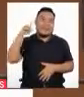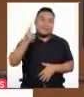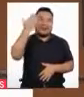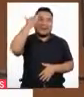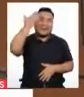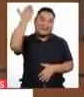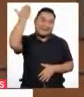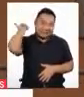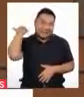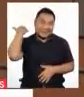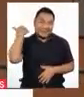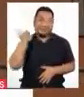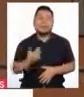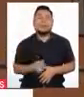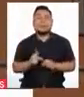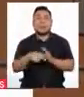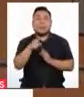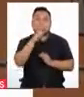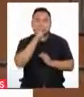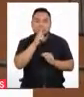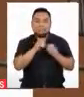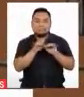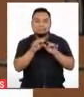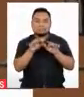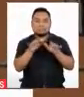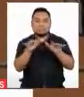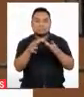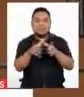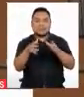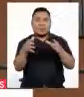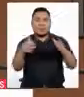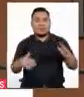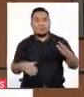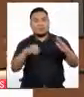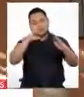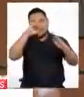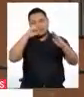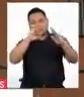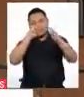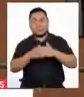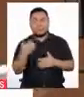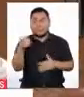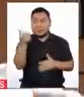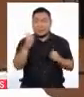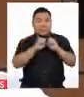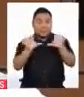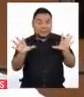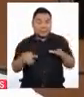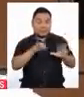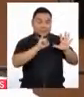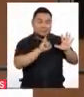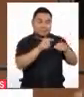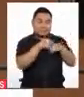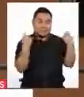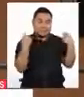Entonces, silenciosamente comenzó la enfermedad a crecer, crecer, crecer. Por eso, a los 10 días del 6 de